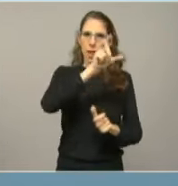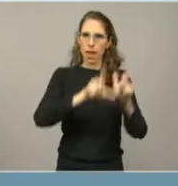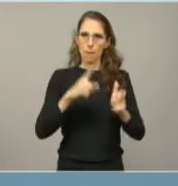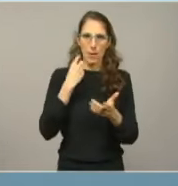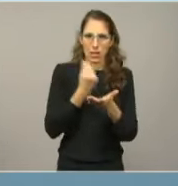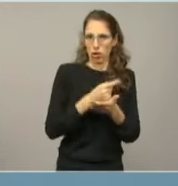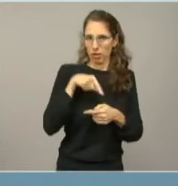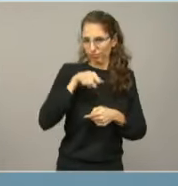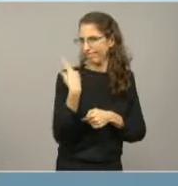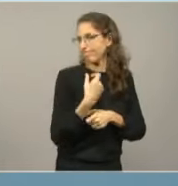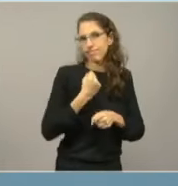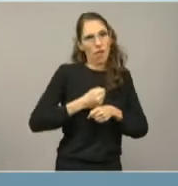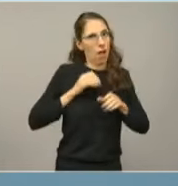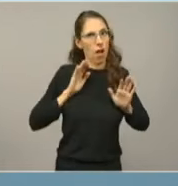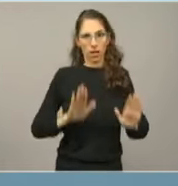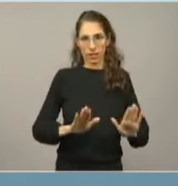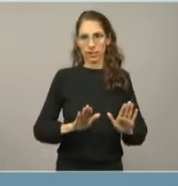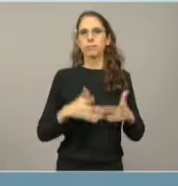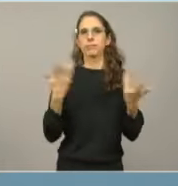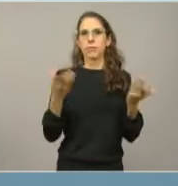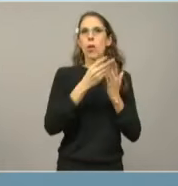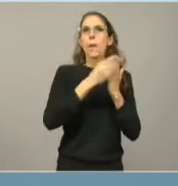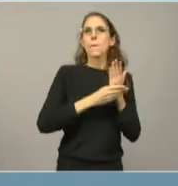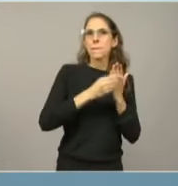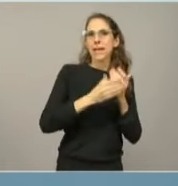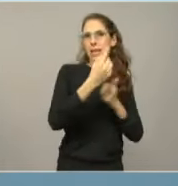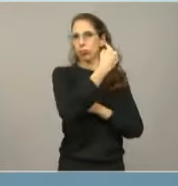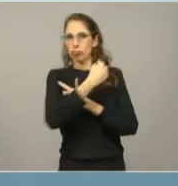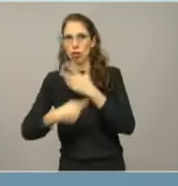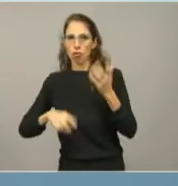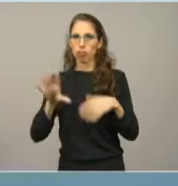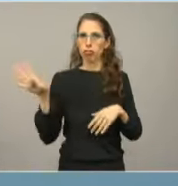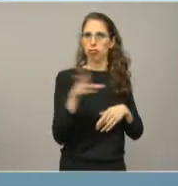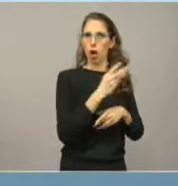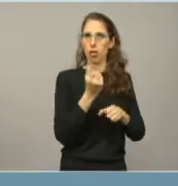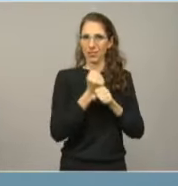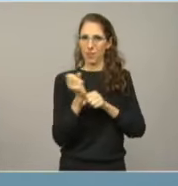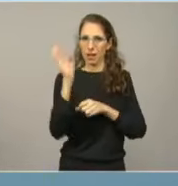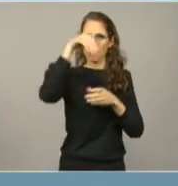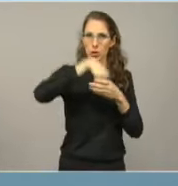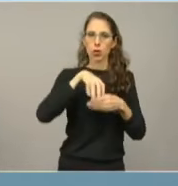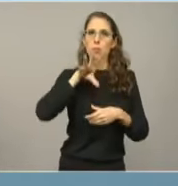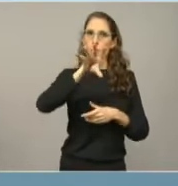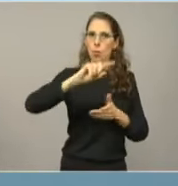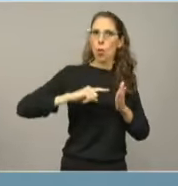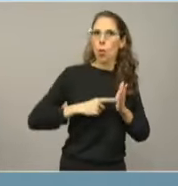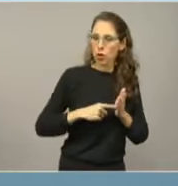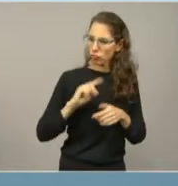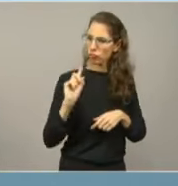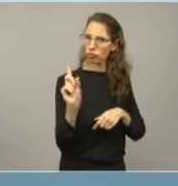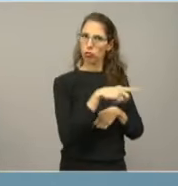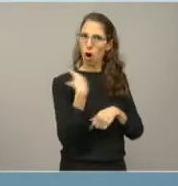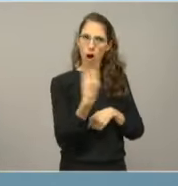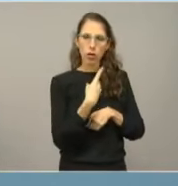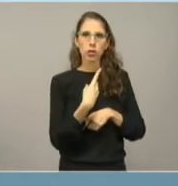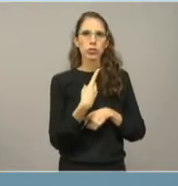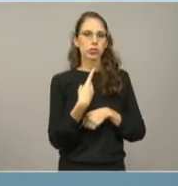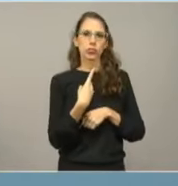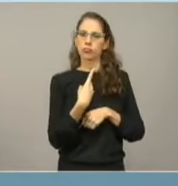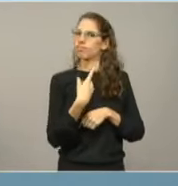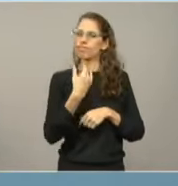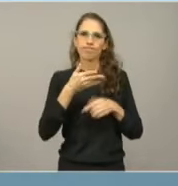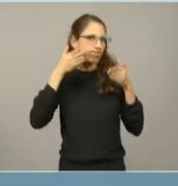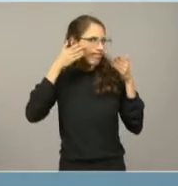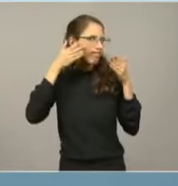y a todos los ministros a todas las ministras y todos los funcionarios del gobierno de la provincia de Buenos Aires nos tiene eh